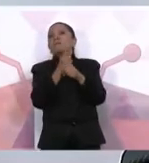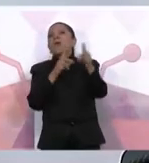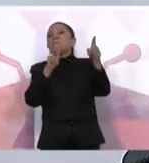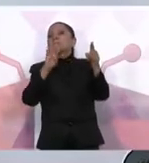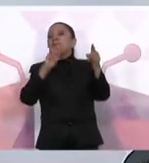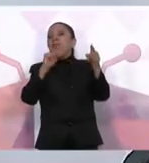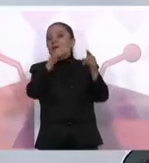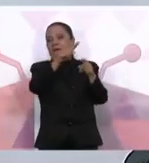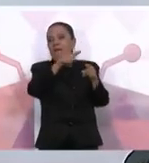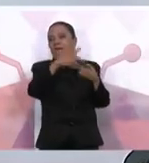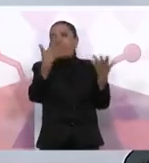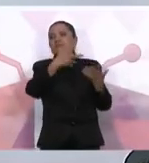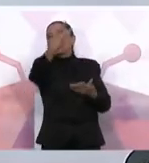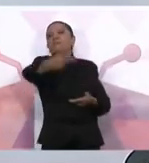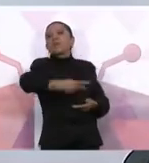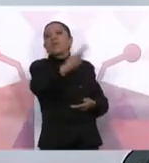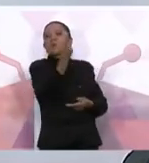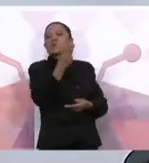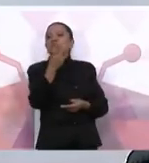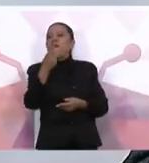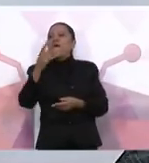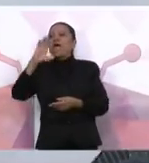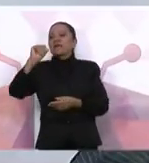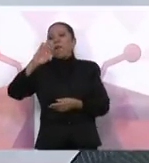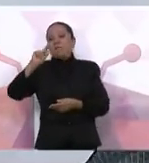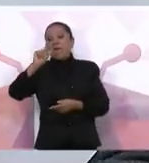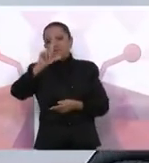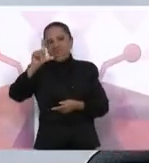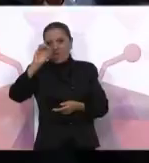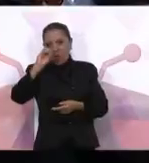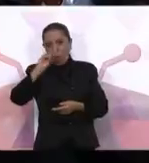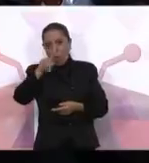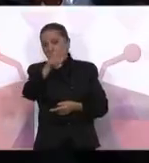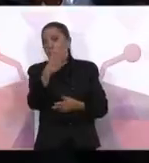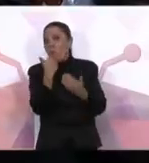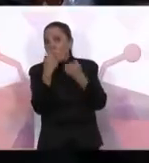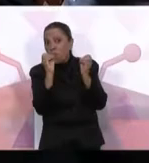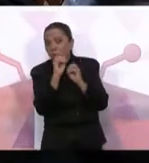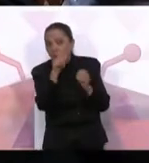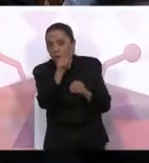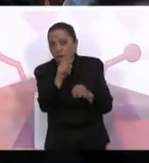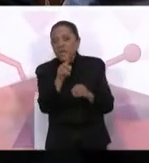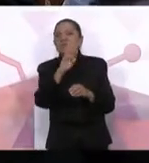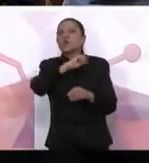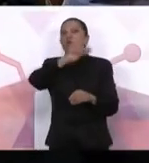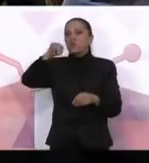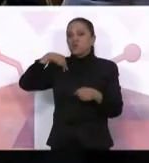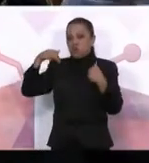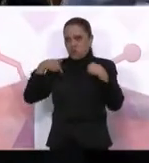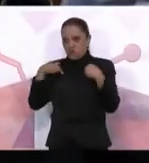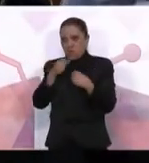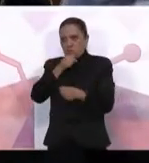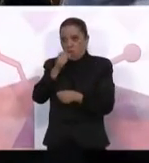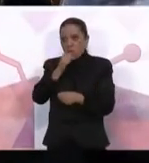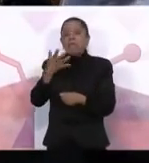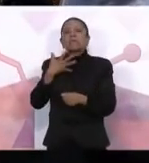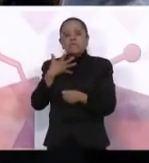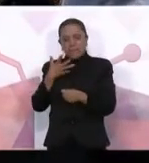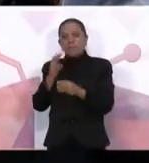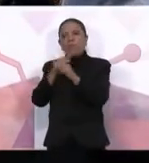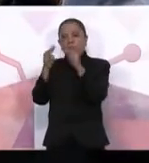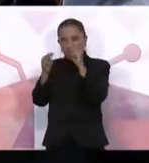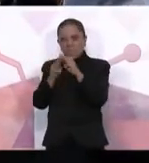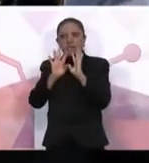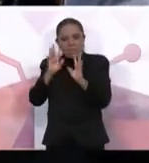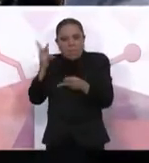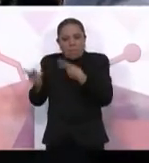víctor caballero ante la ausencia del candidato del partido nueva alianza nosotros como moderadores tenemos material y preguntas ya listas para